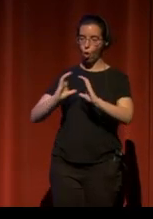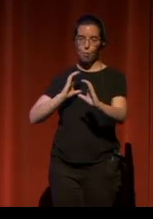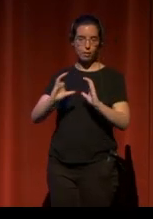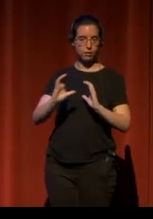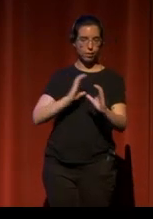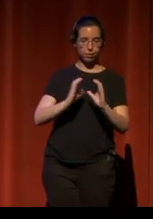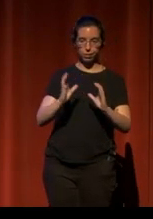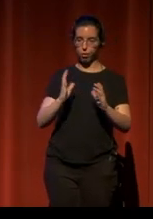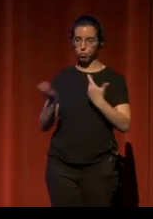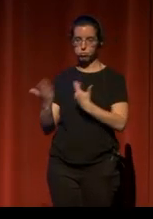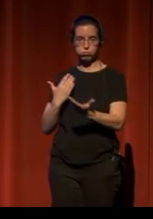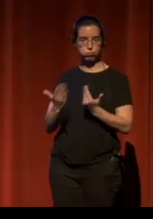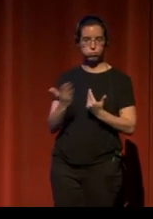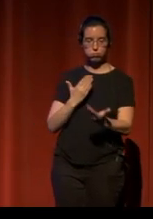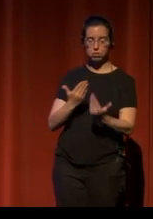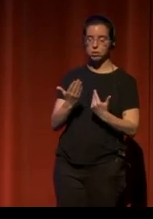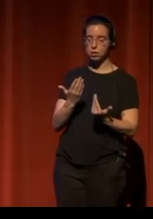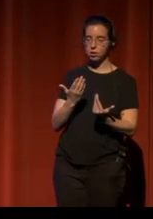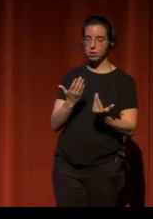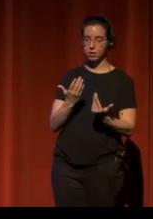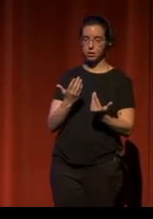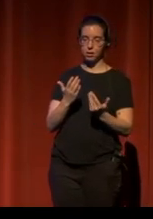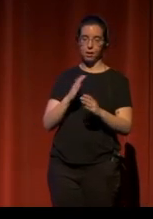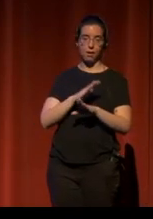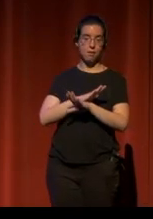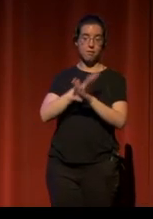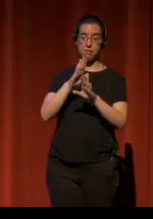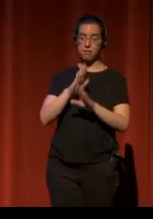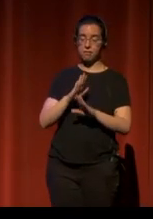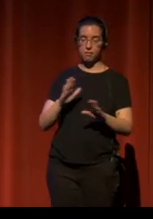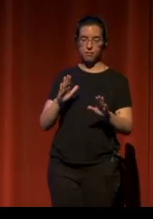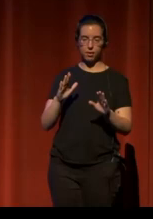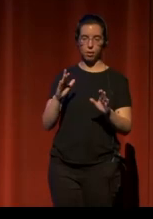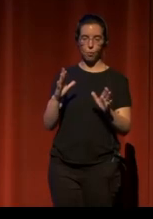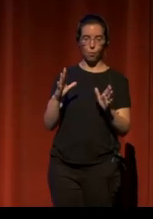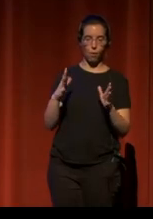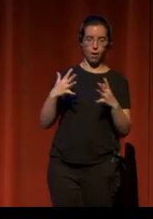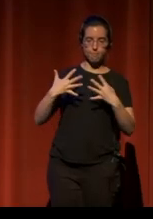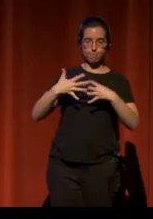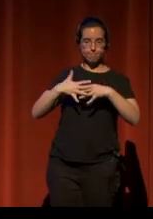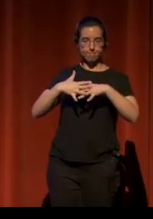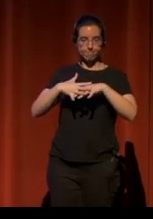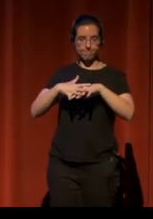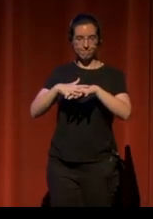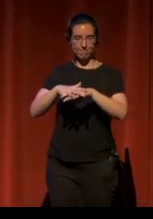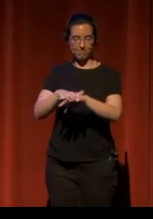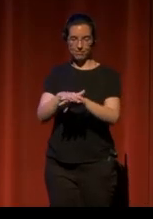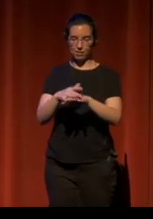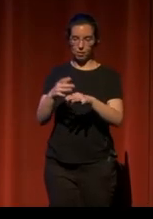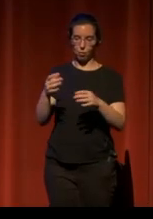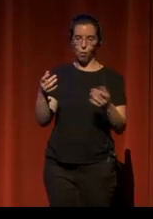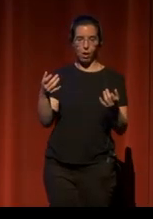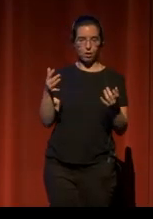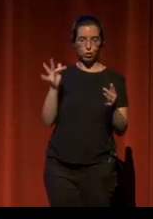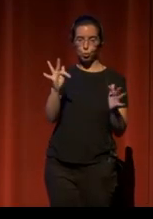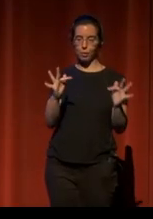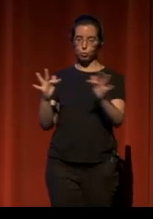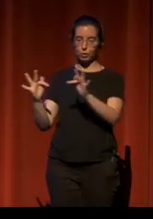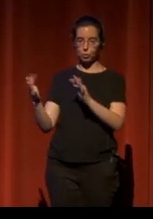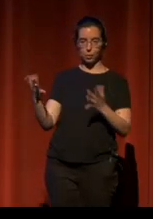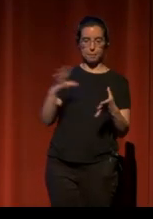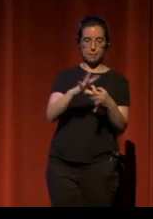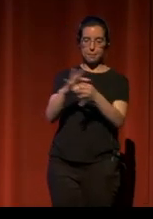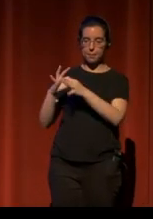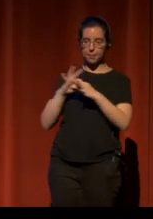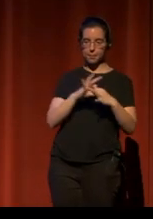que en último caso cuando alcanzan cierto grado de sincronía cuando el todo es más que la suma de sus partes eh crean esa idea